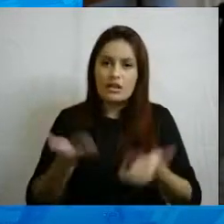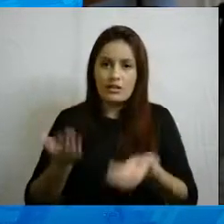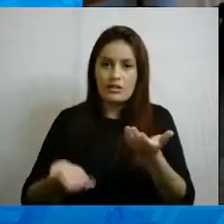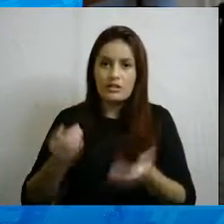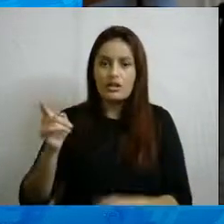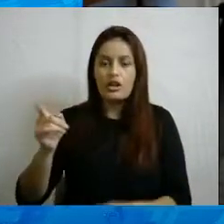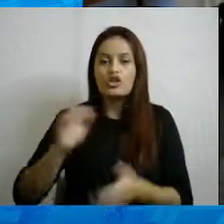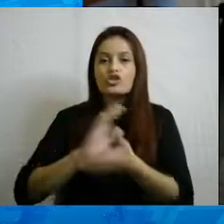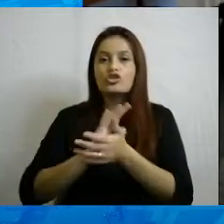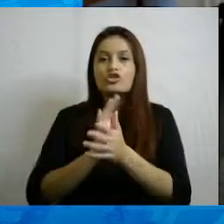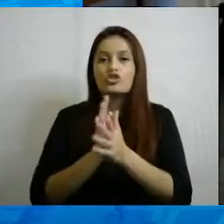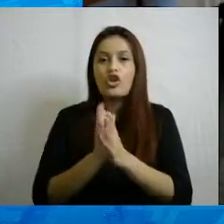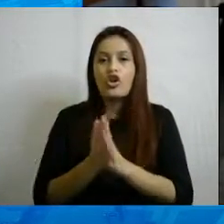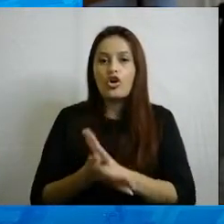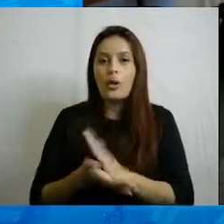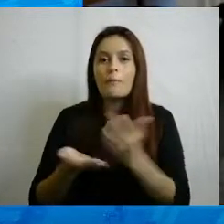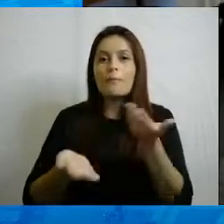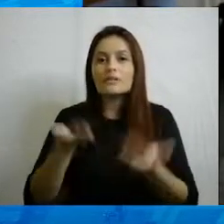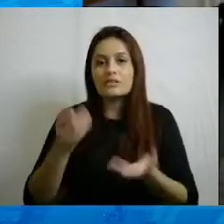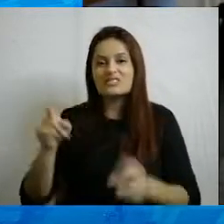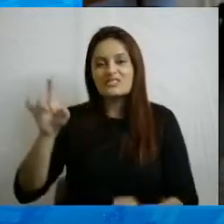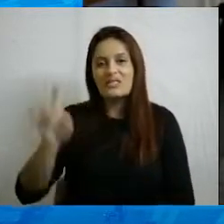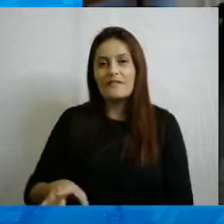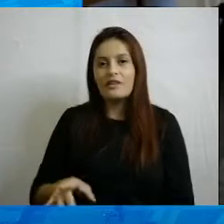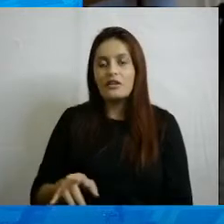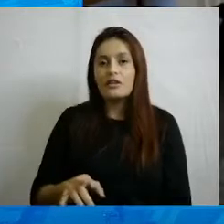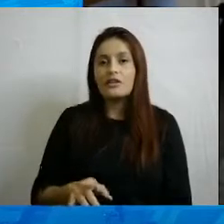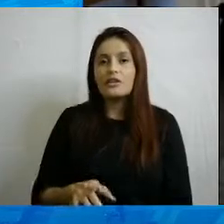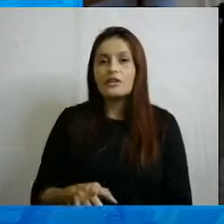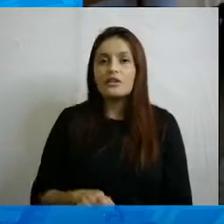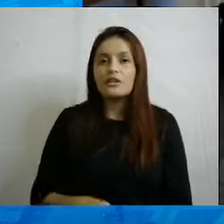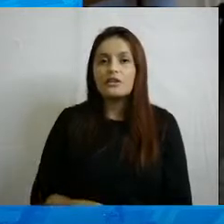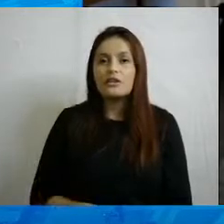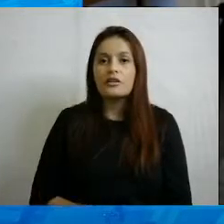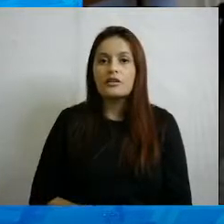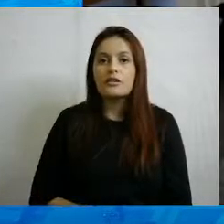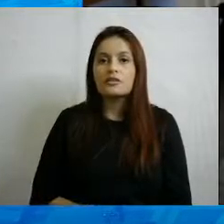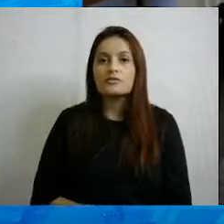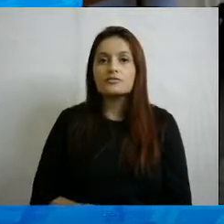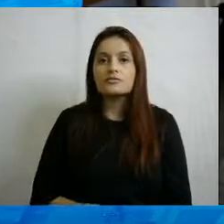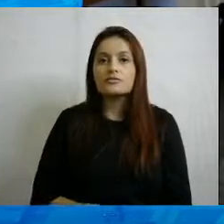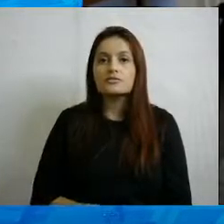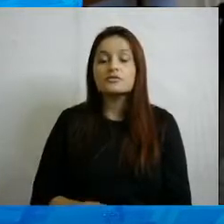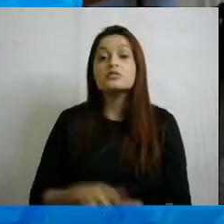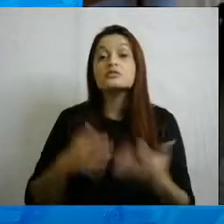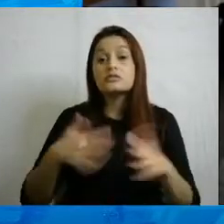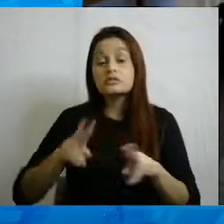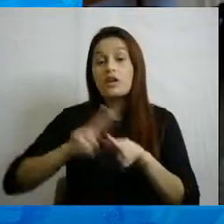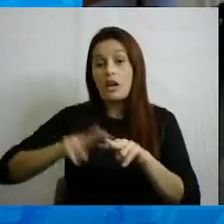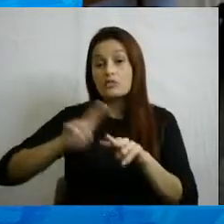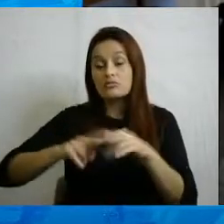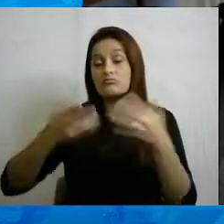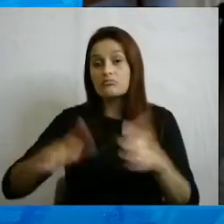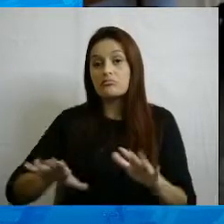en todos los puntos de ingreso de la comuna. Sabemos que no es llegar a instalar un pesaje, pero al menos lo hemos elevado y podemos seguir elevando.